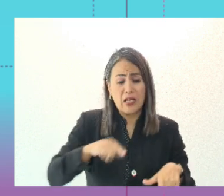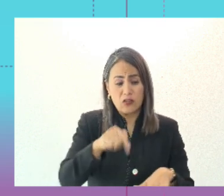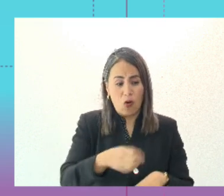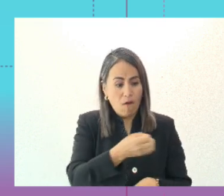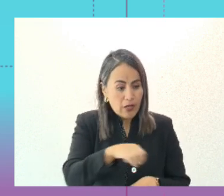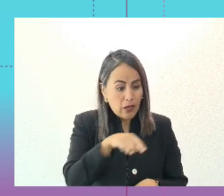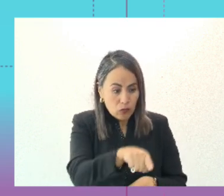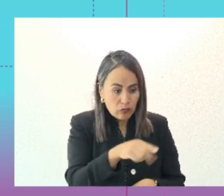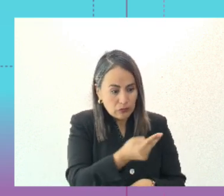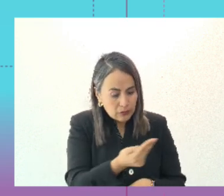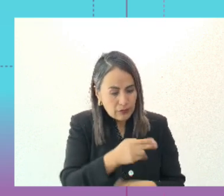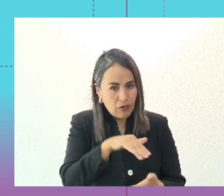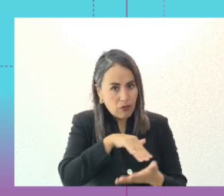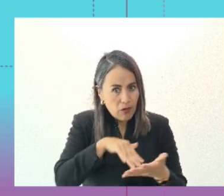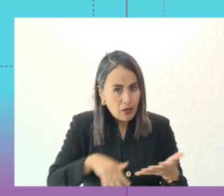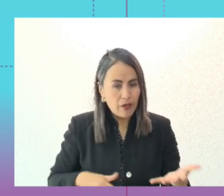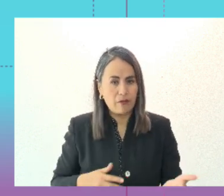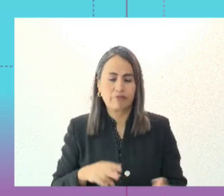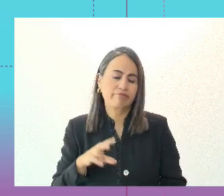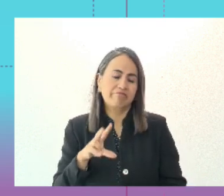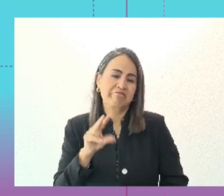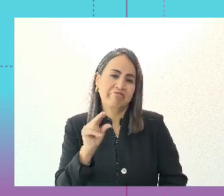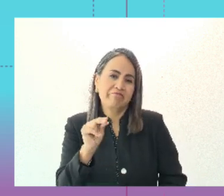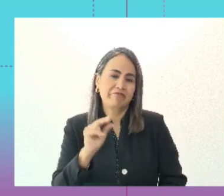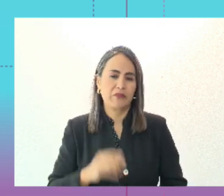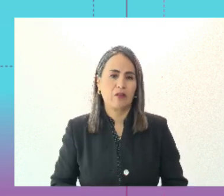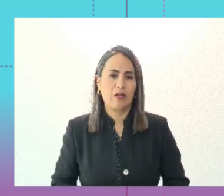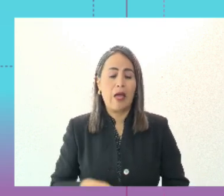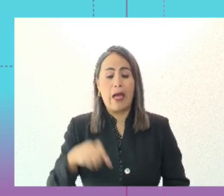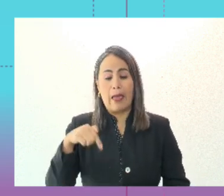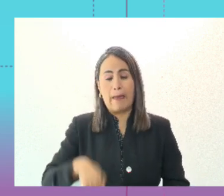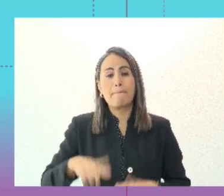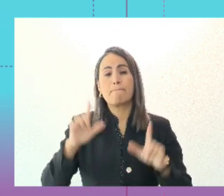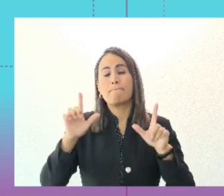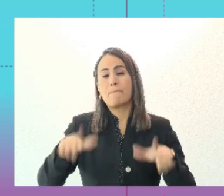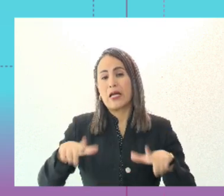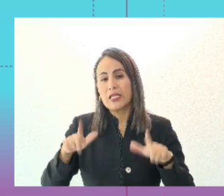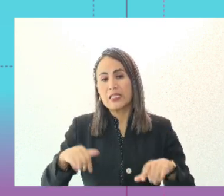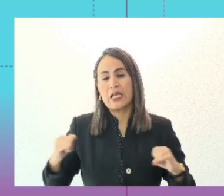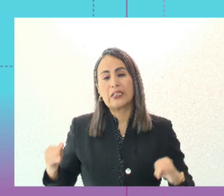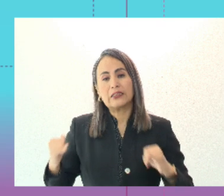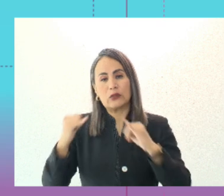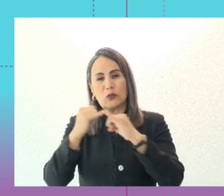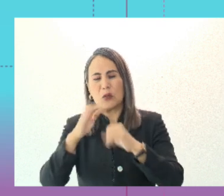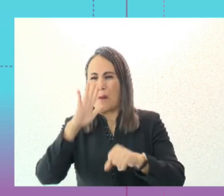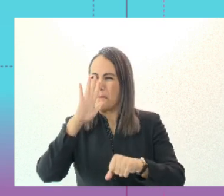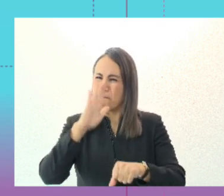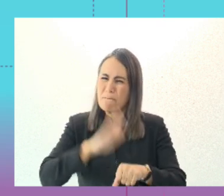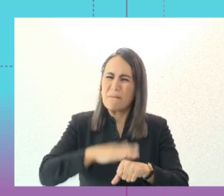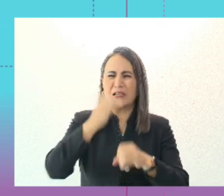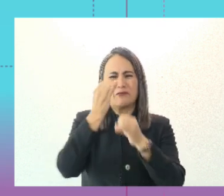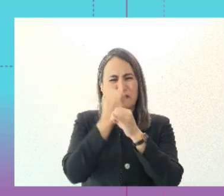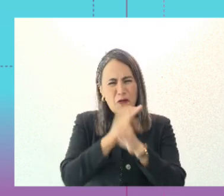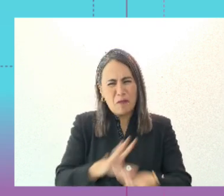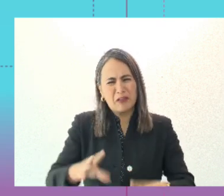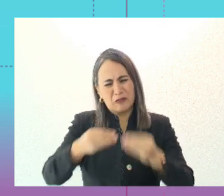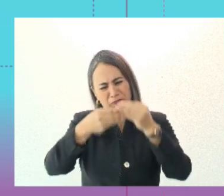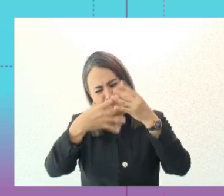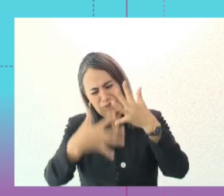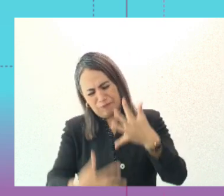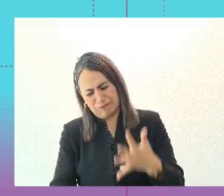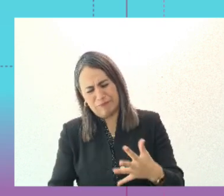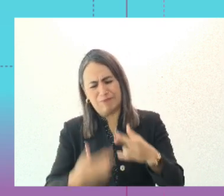¿no? Entonces, la página del instituto es una de las páginas más robustas que creo que hay en el país.